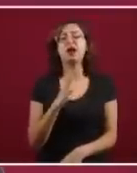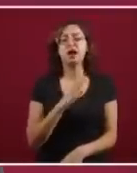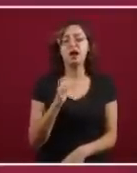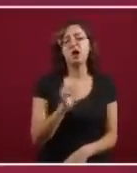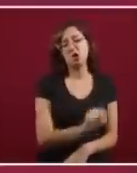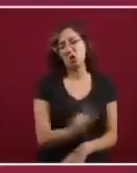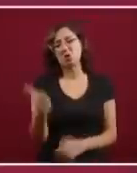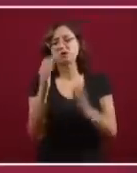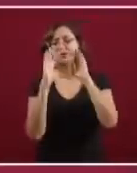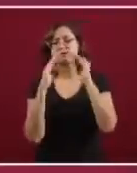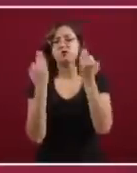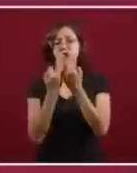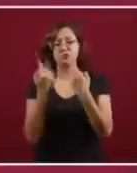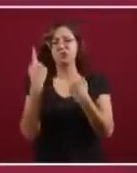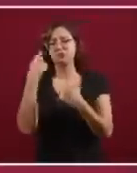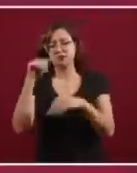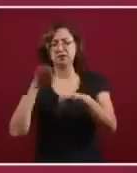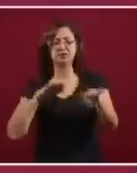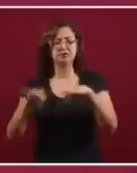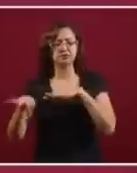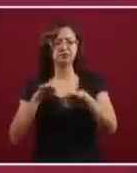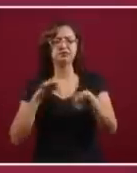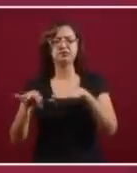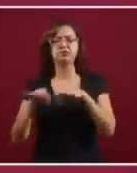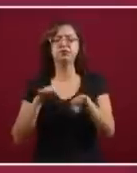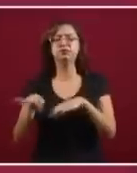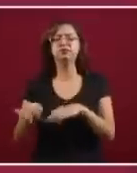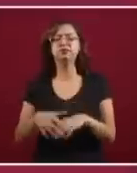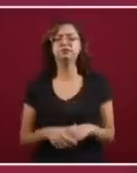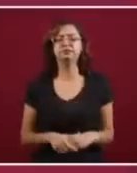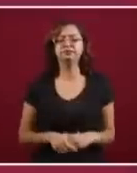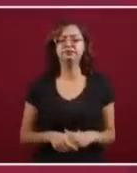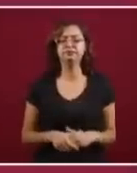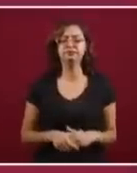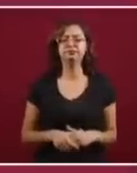forma de trabajar y también